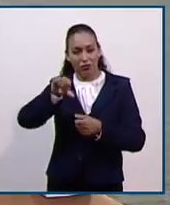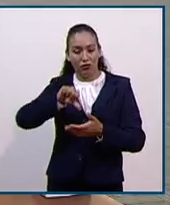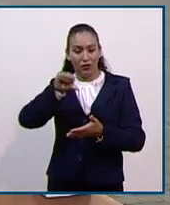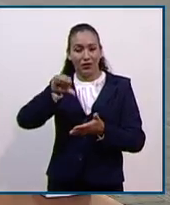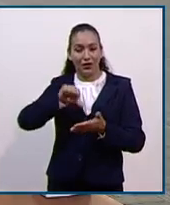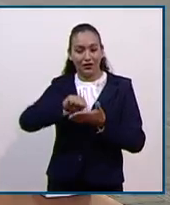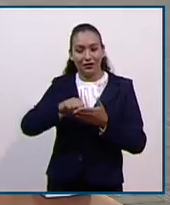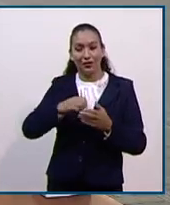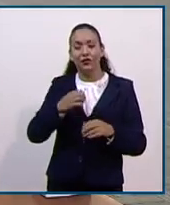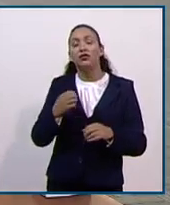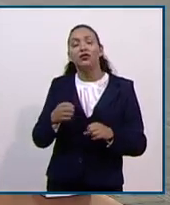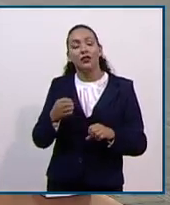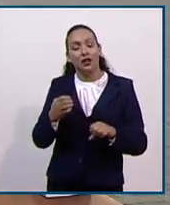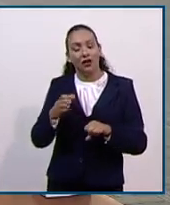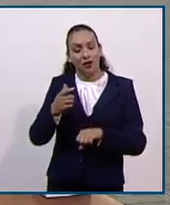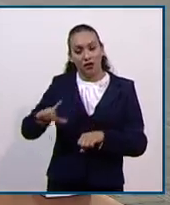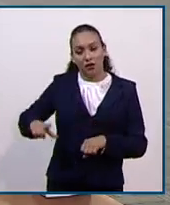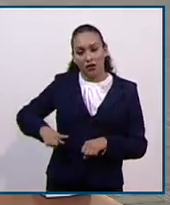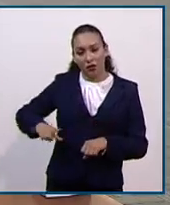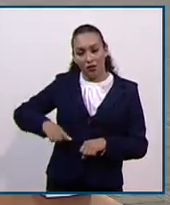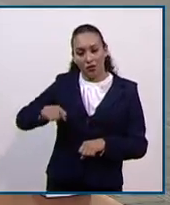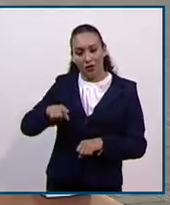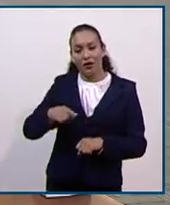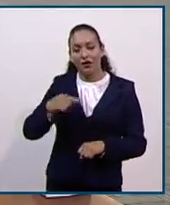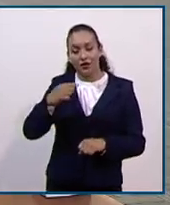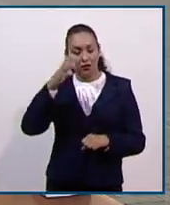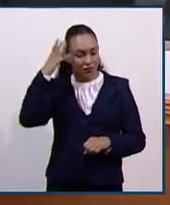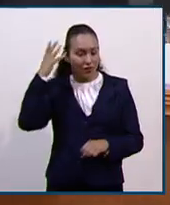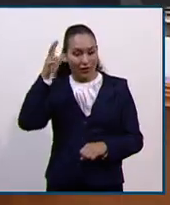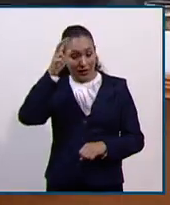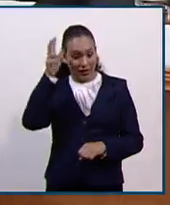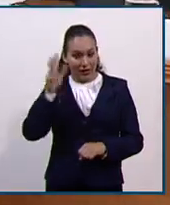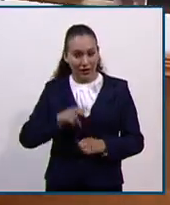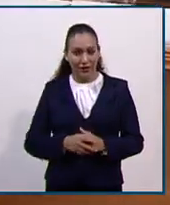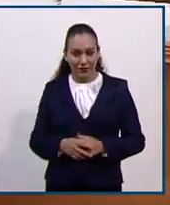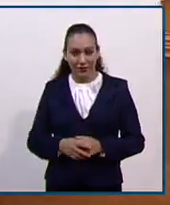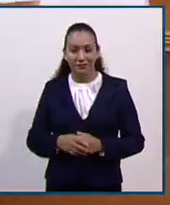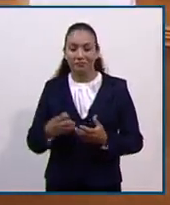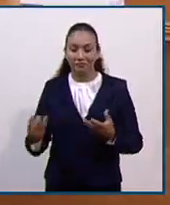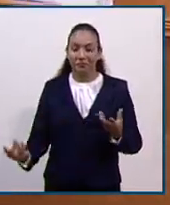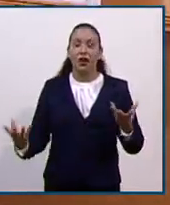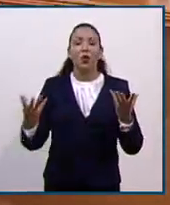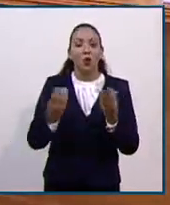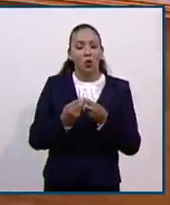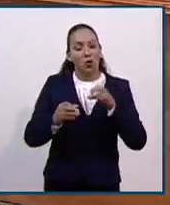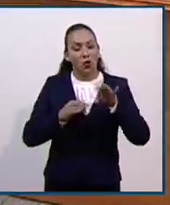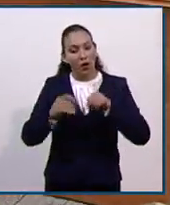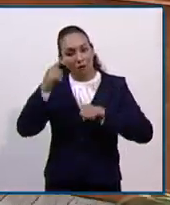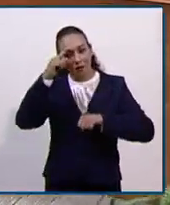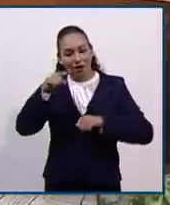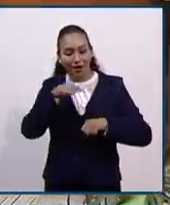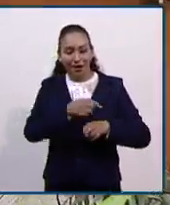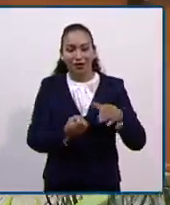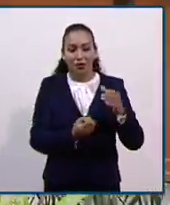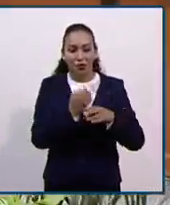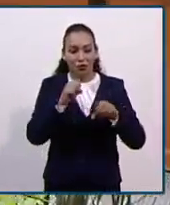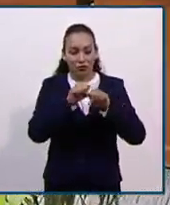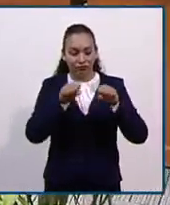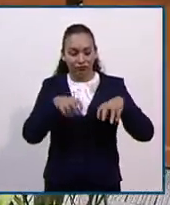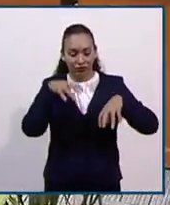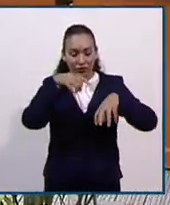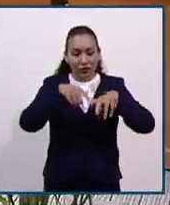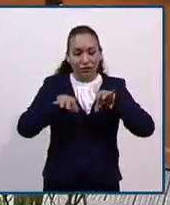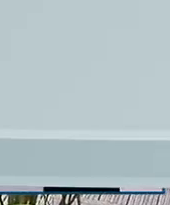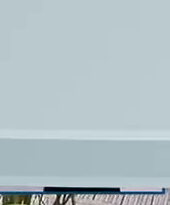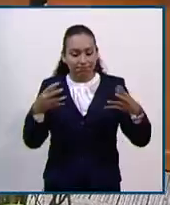Justicia Alternativa del Poder Judicial del Estado de Hidalgo. Para el canal del Poder Judicial de la Federación, Juan Carlos